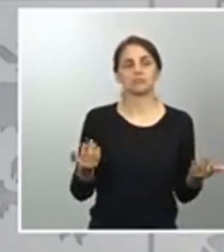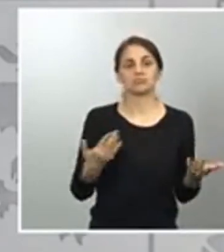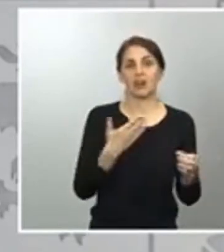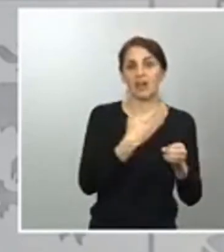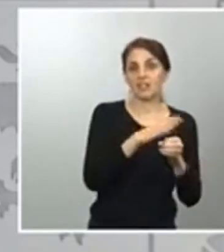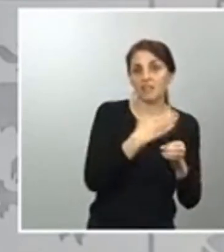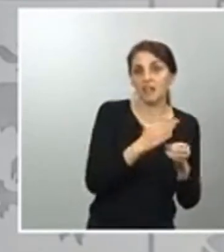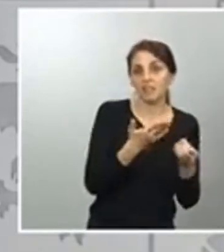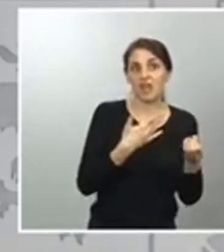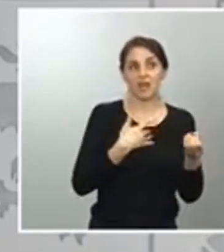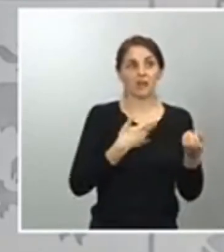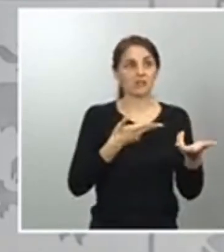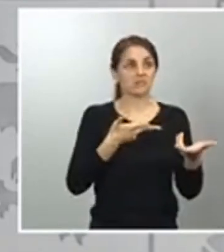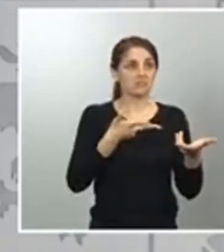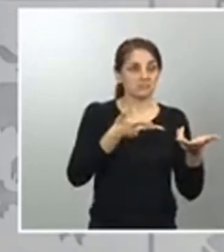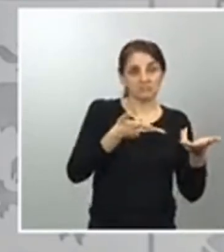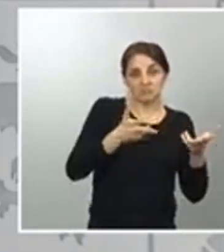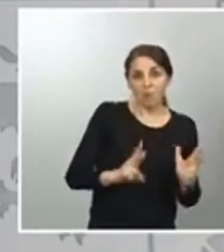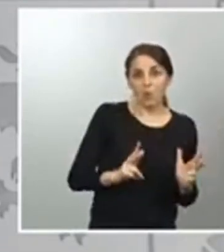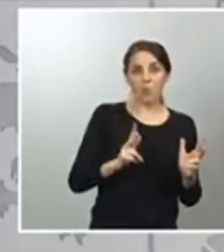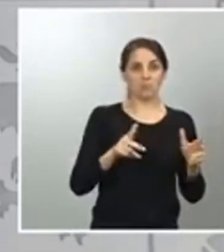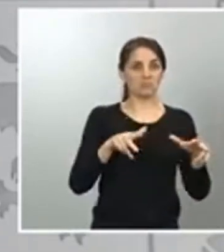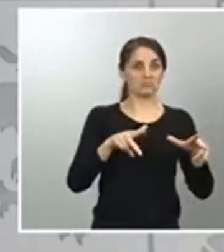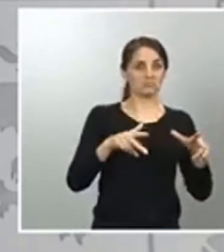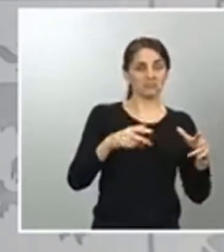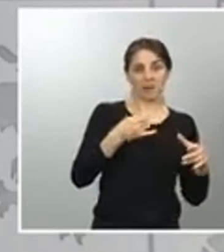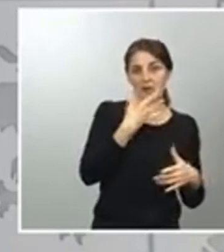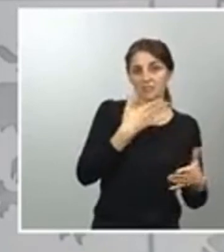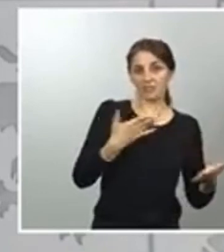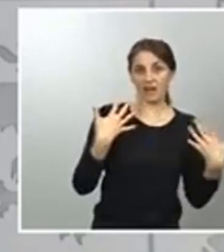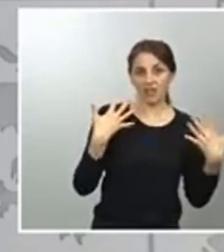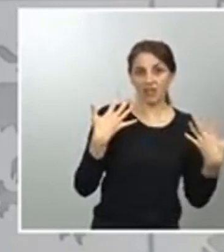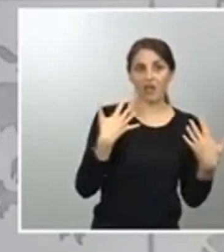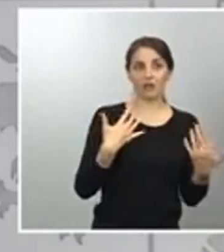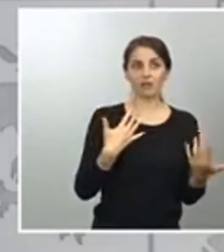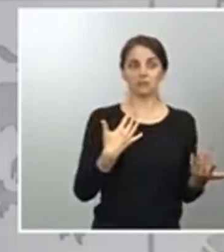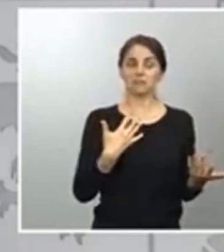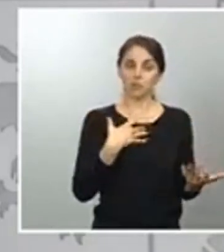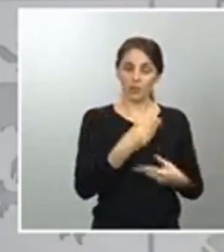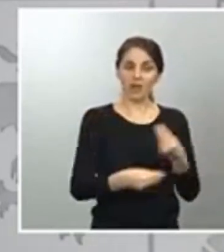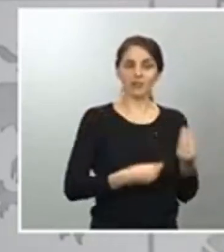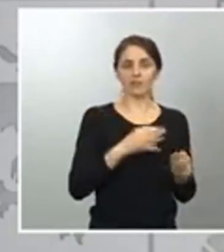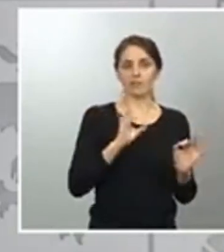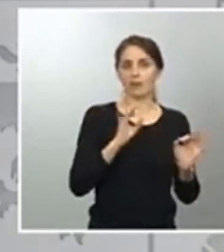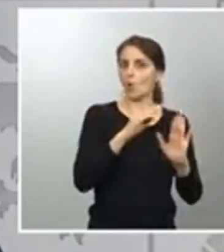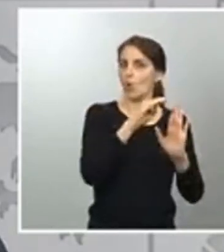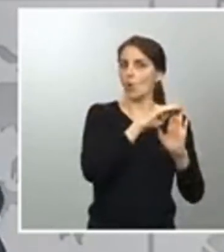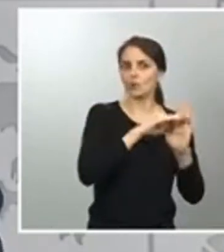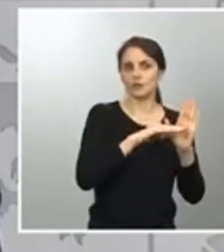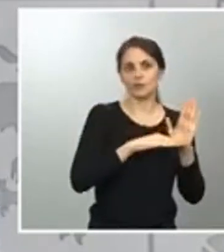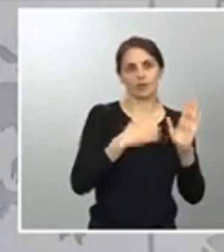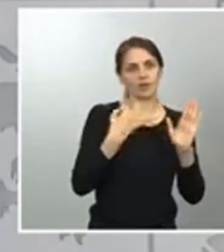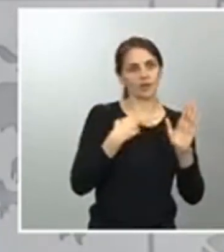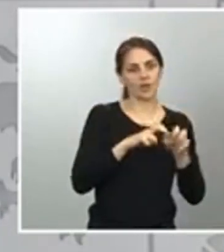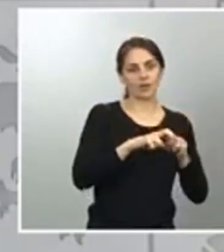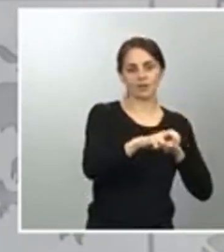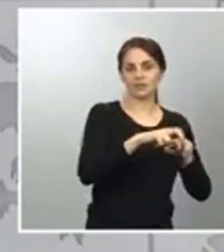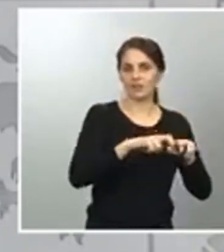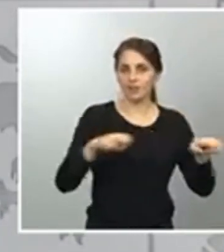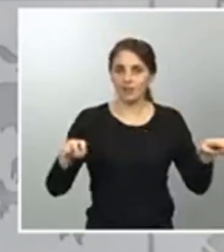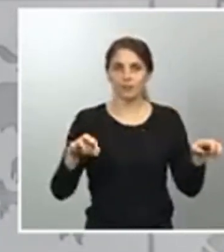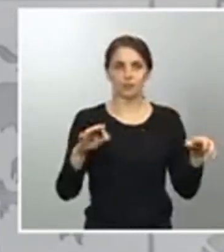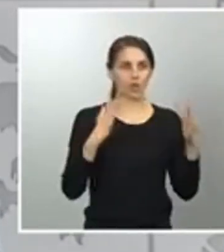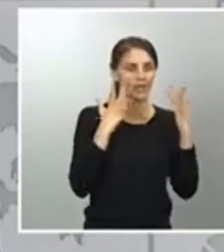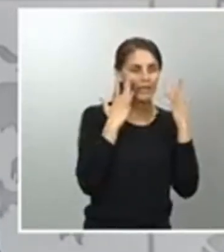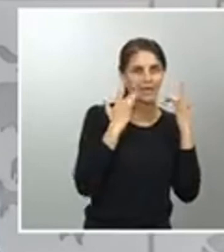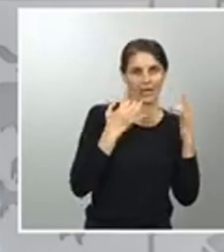vermú pues, a una terraza con una determinada pues serie de condiciones de distanciamiento y de higiene que